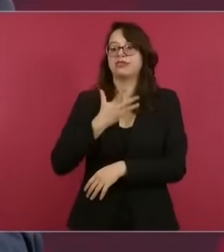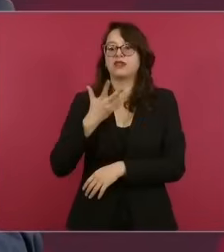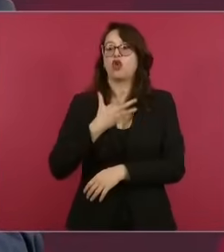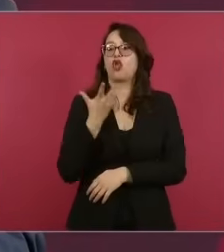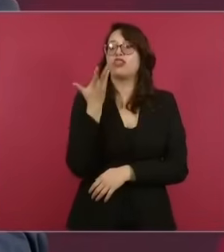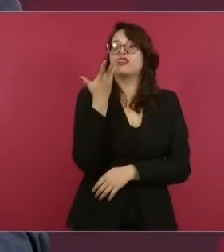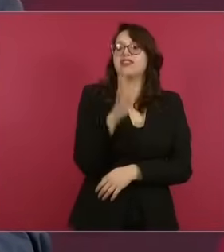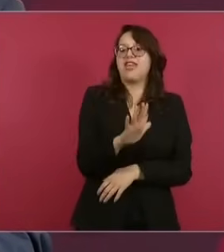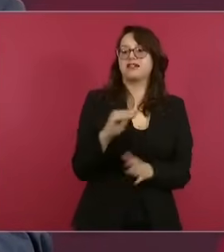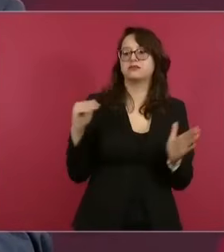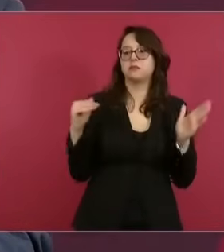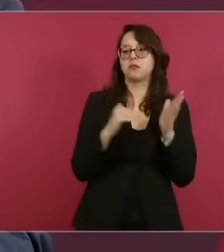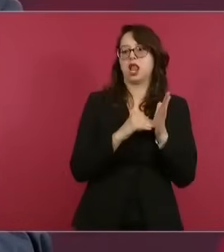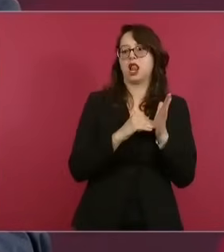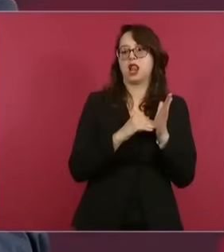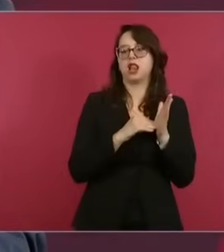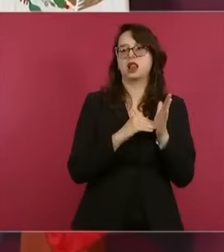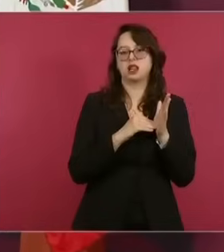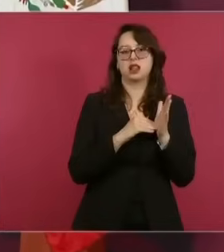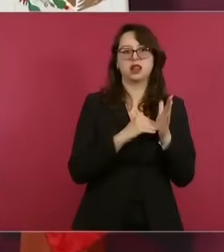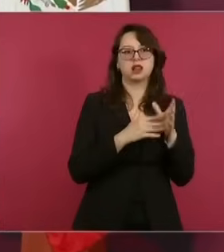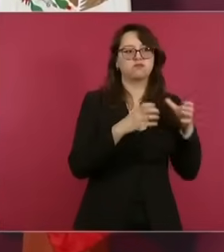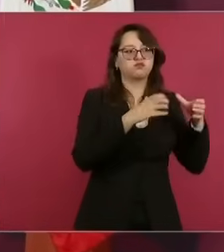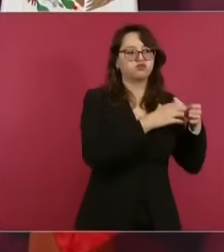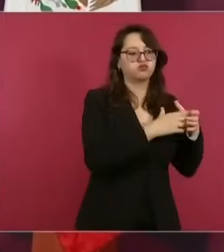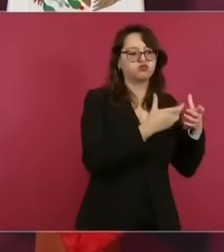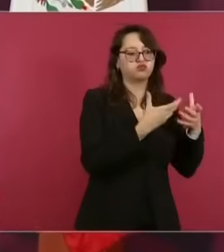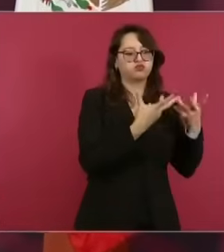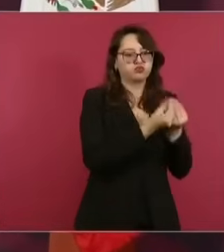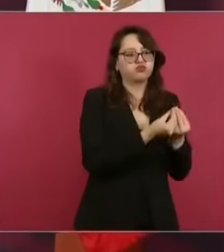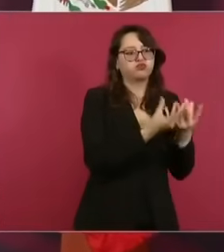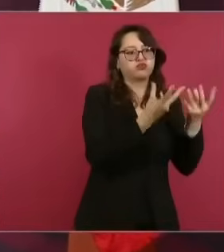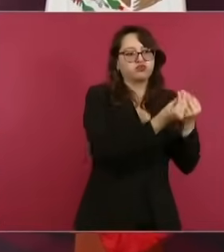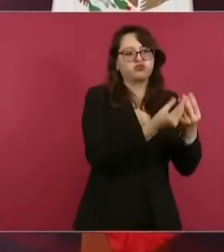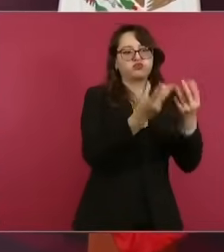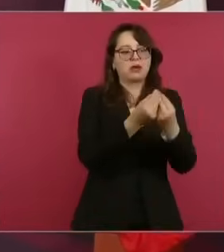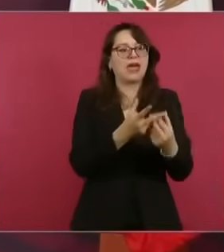estos electrodomésticos y vamos a